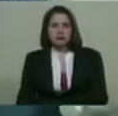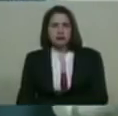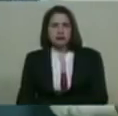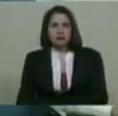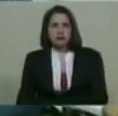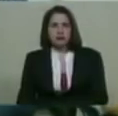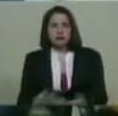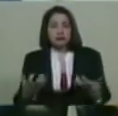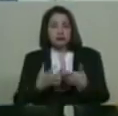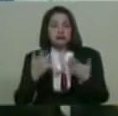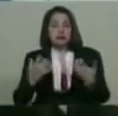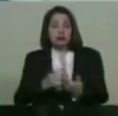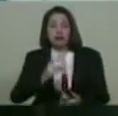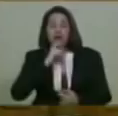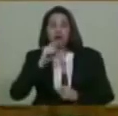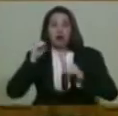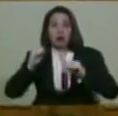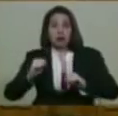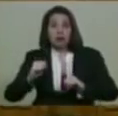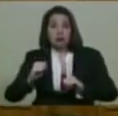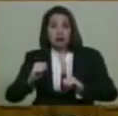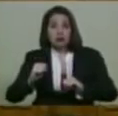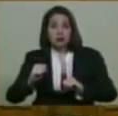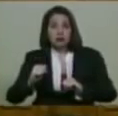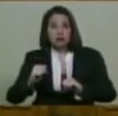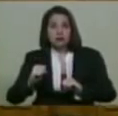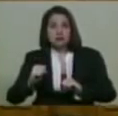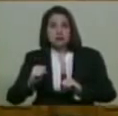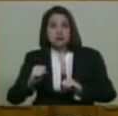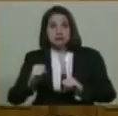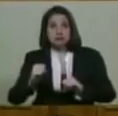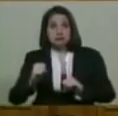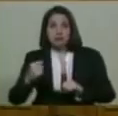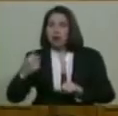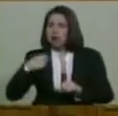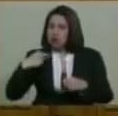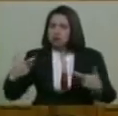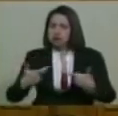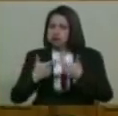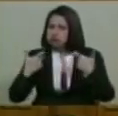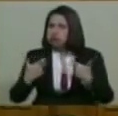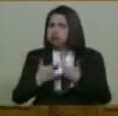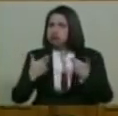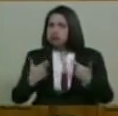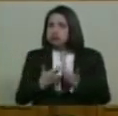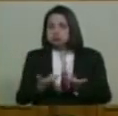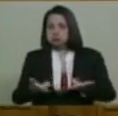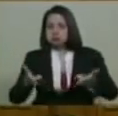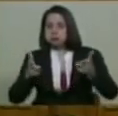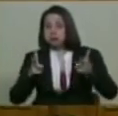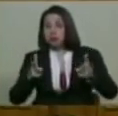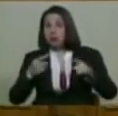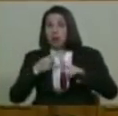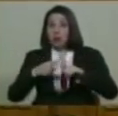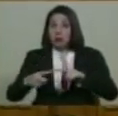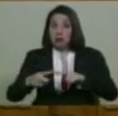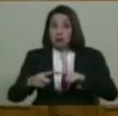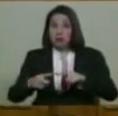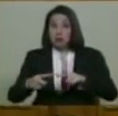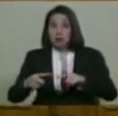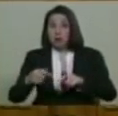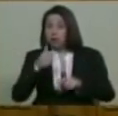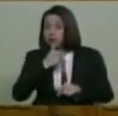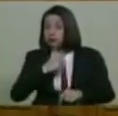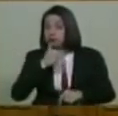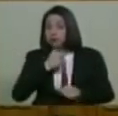Es la guerra más dura y ellos no van a ceder. Yo estoy preparado para combatir férreamente, tenazmente,